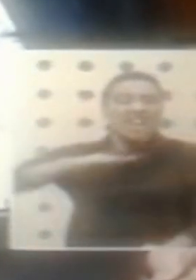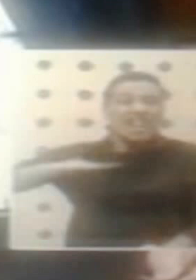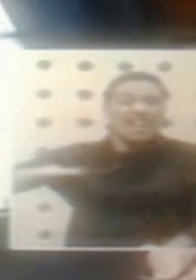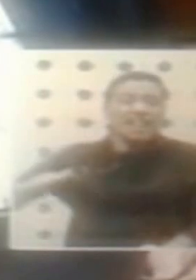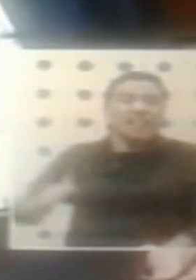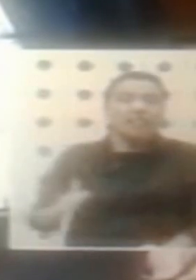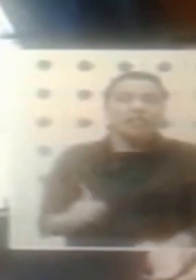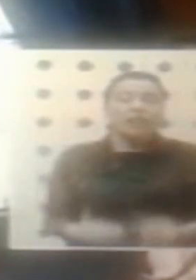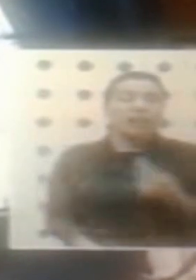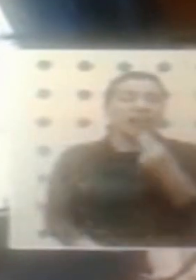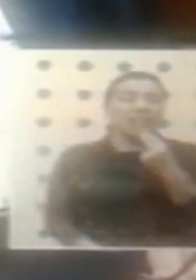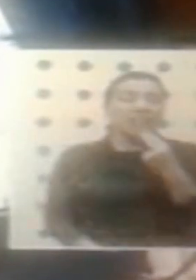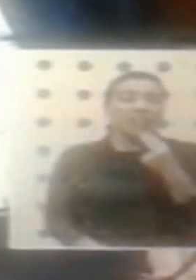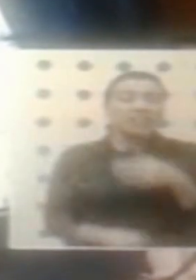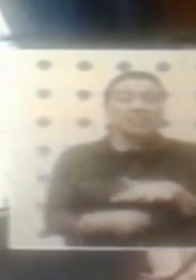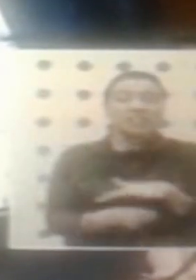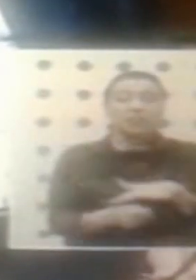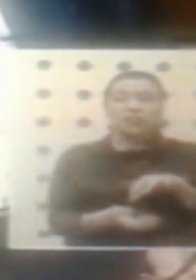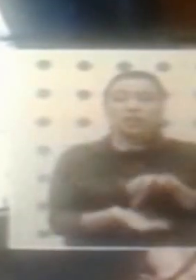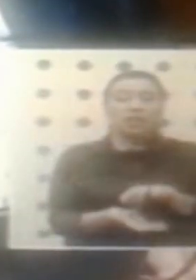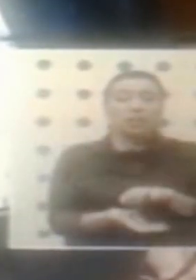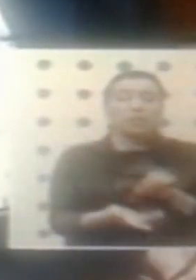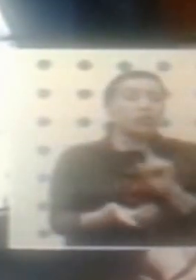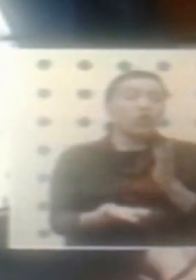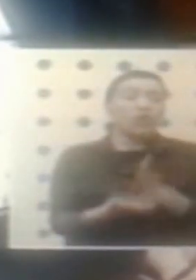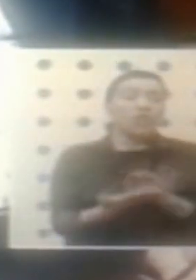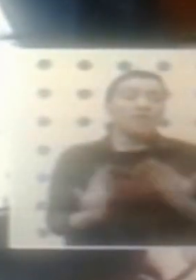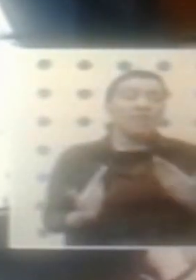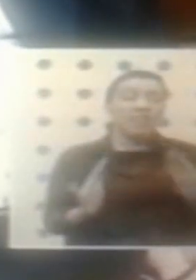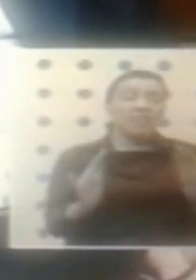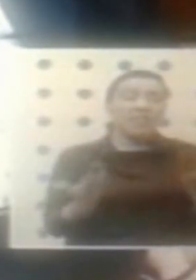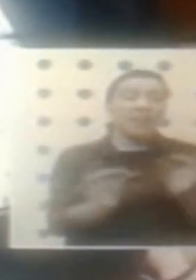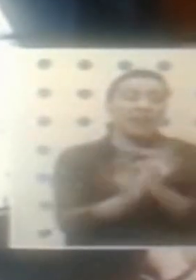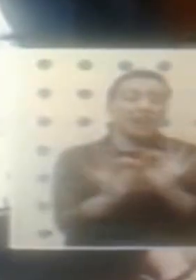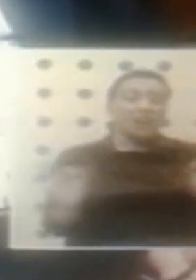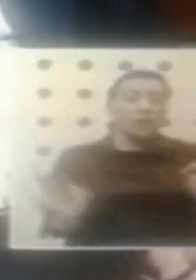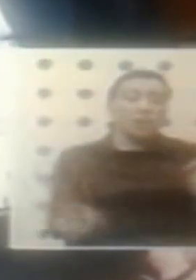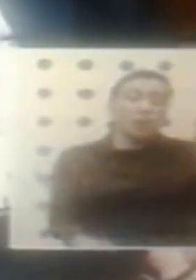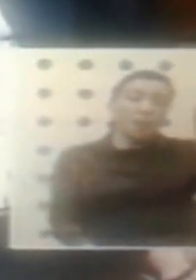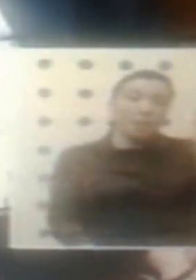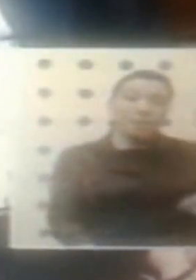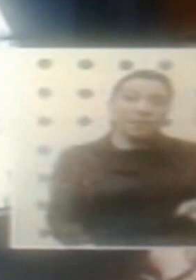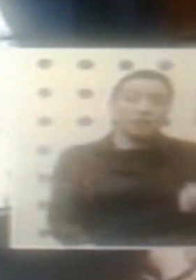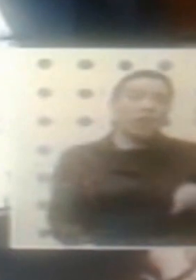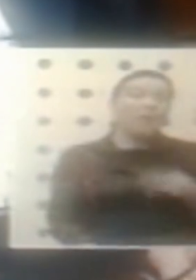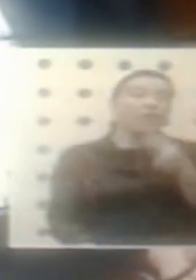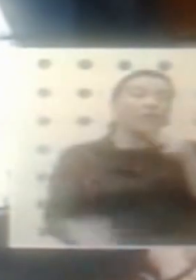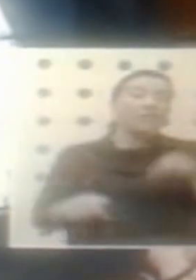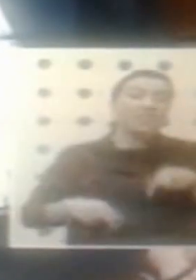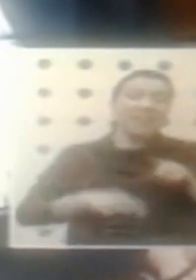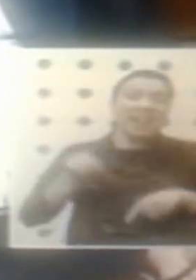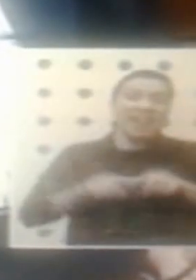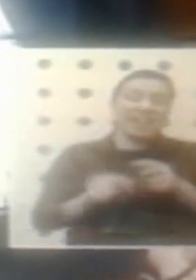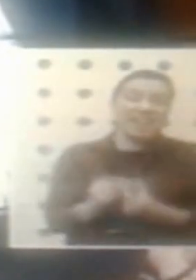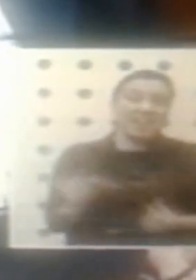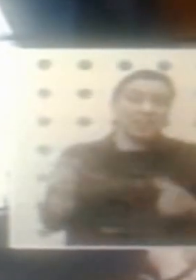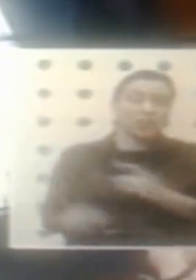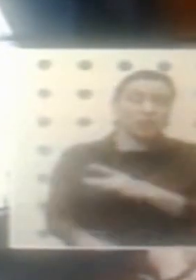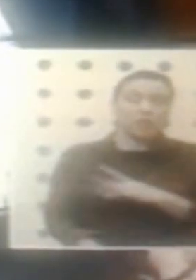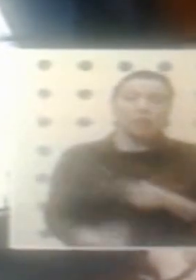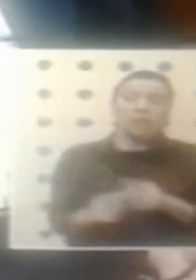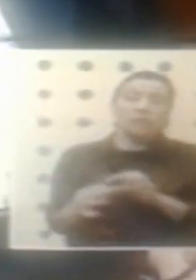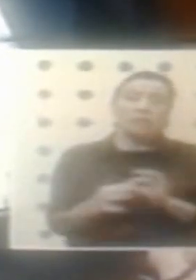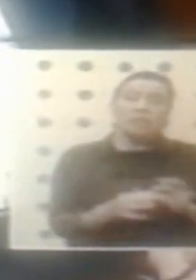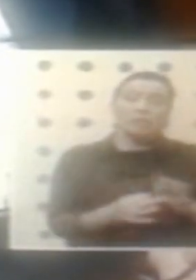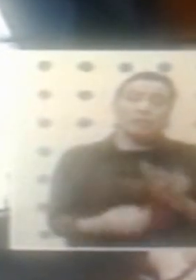menores que están viviendo en condiciones que el país no merece darle a ningún ser humano dentro de su territorio.